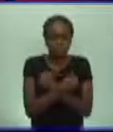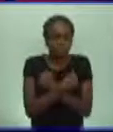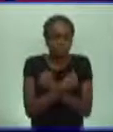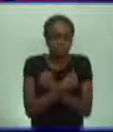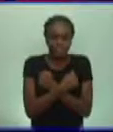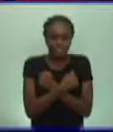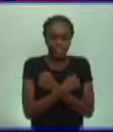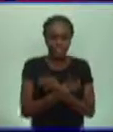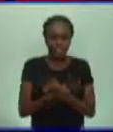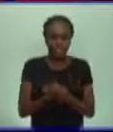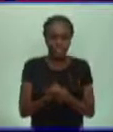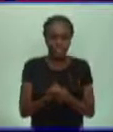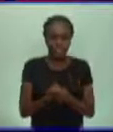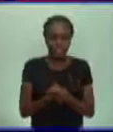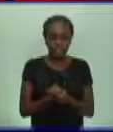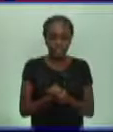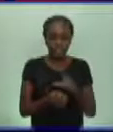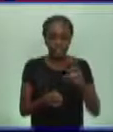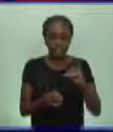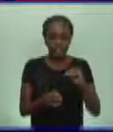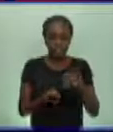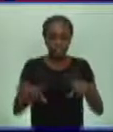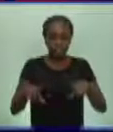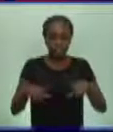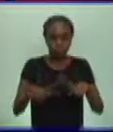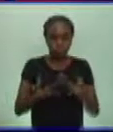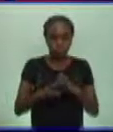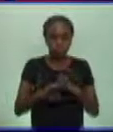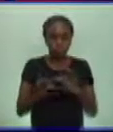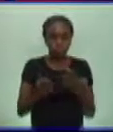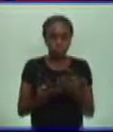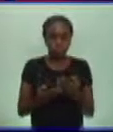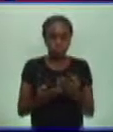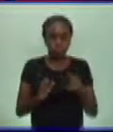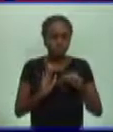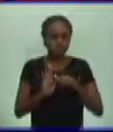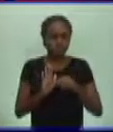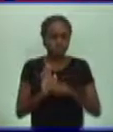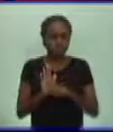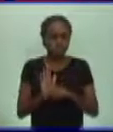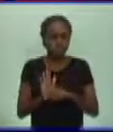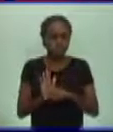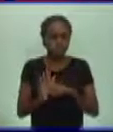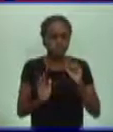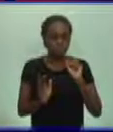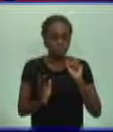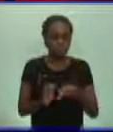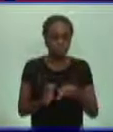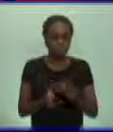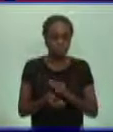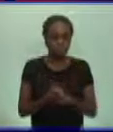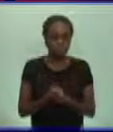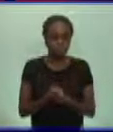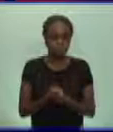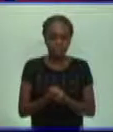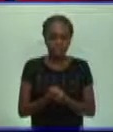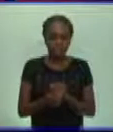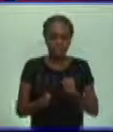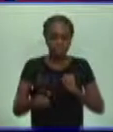muy fuerte. Decirle que cumplan con todas las medidas que nos orientan y con el